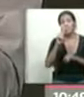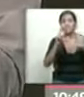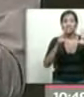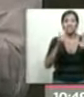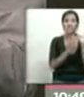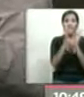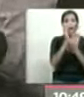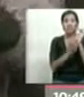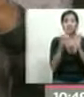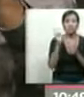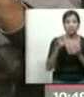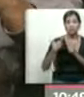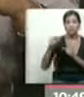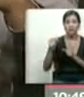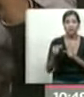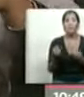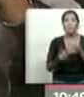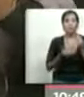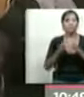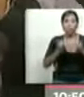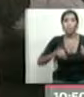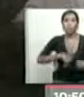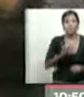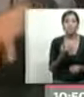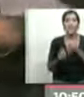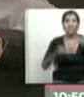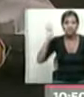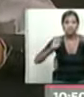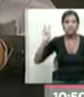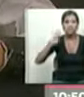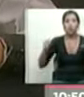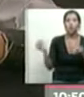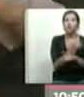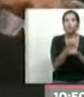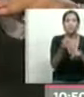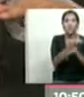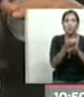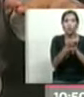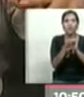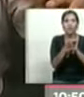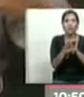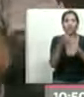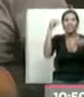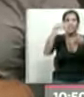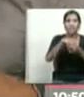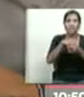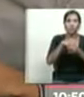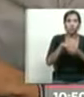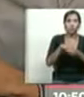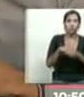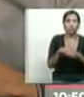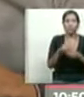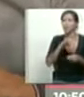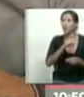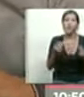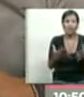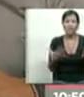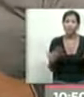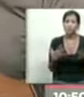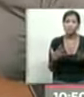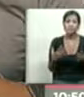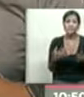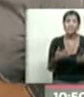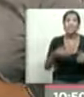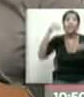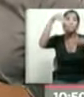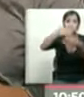bueno, vamos a hacer todo lo posible para supuestamente hacer un golpe de Estado. Dentro no lograron ni siquiera la votación que